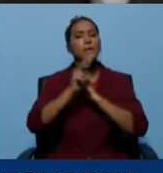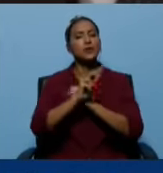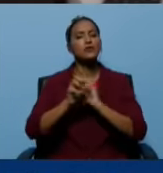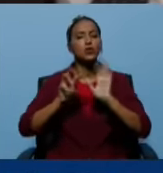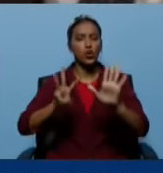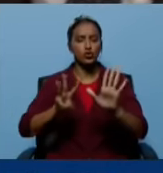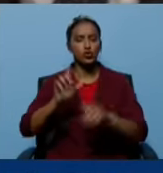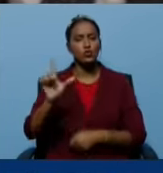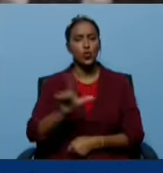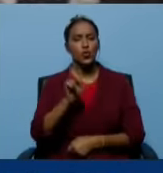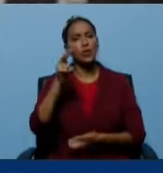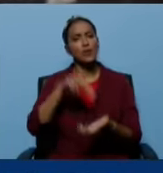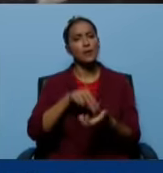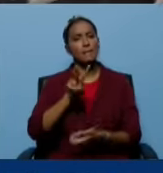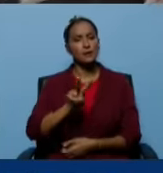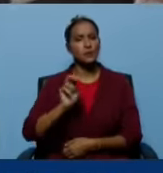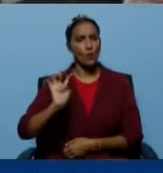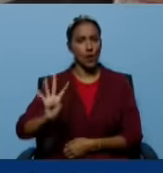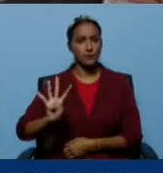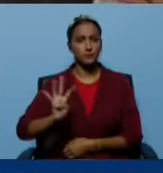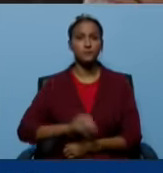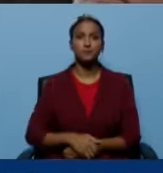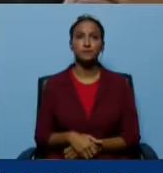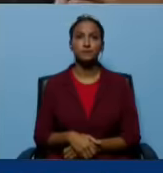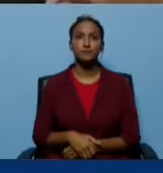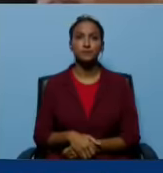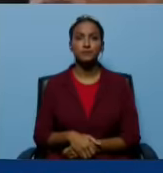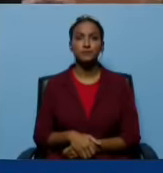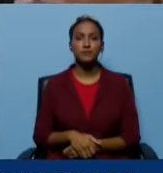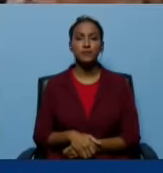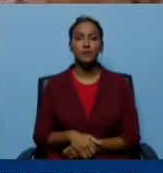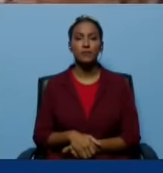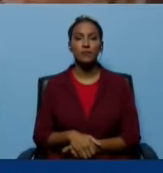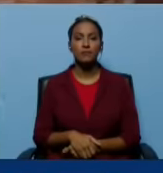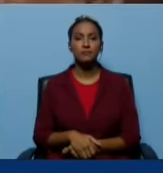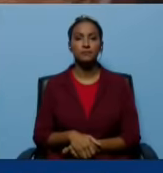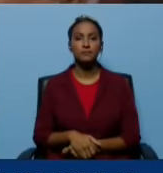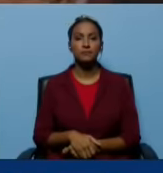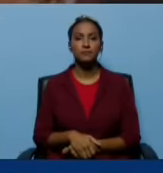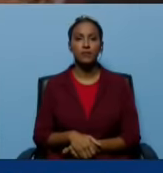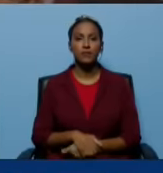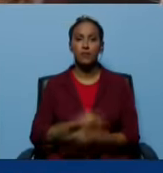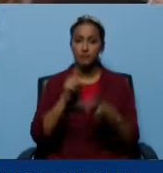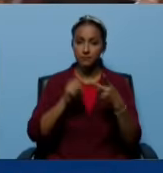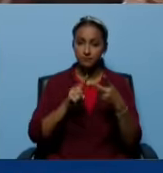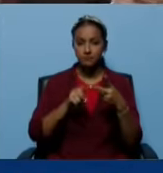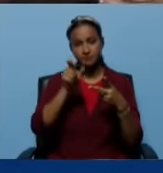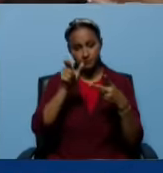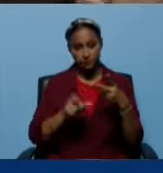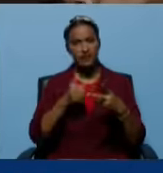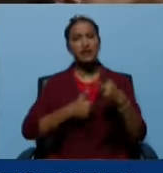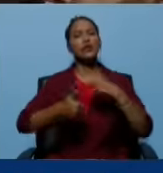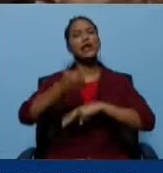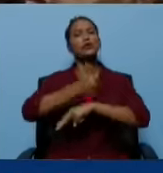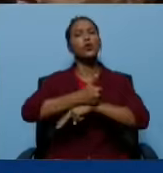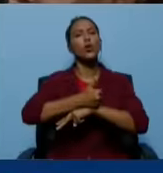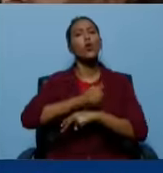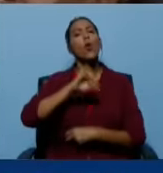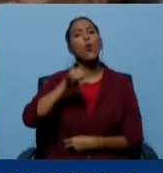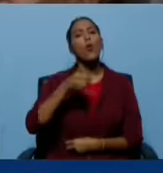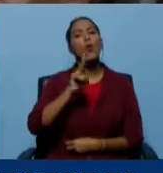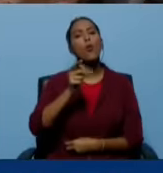de julio del 2024, excepto por el rector Juan Carlos del Pino, quien no